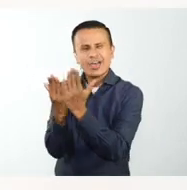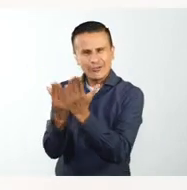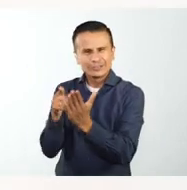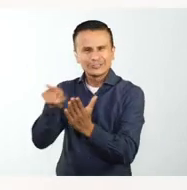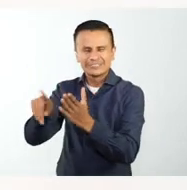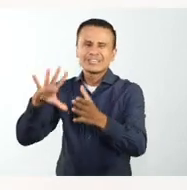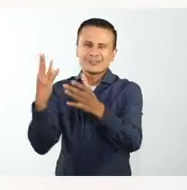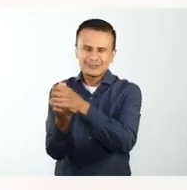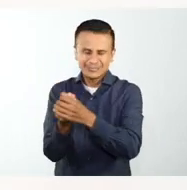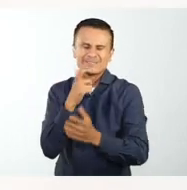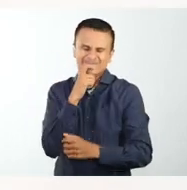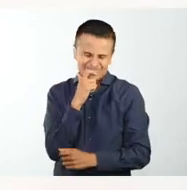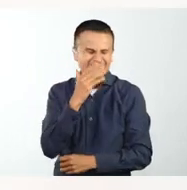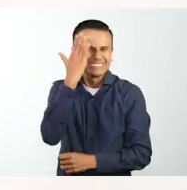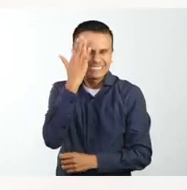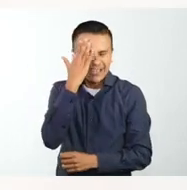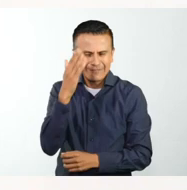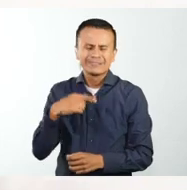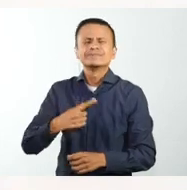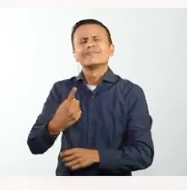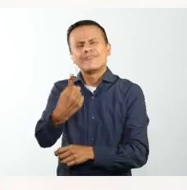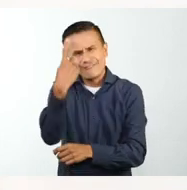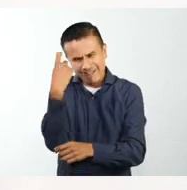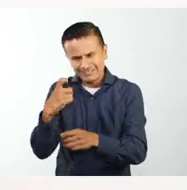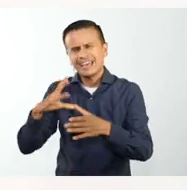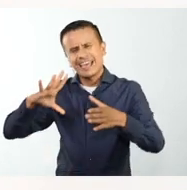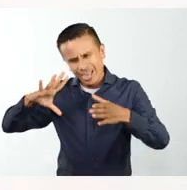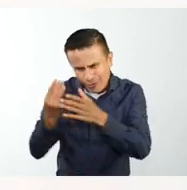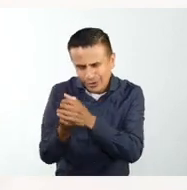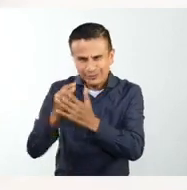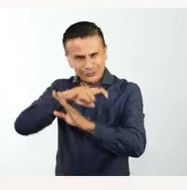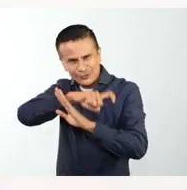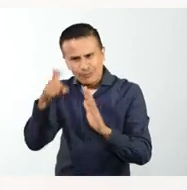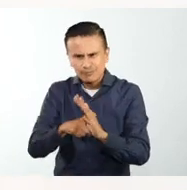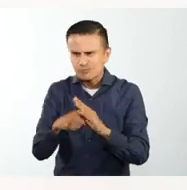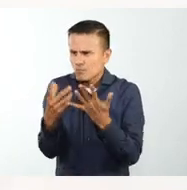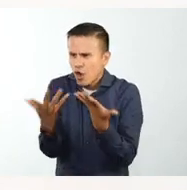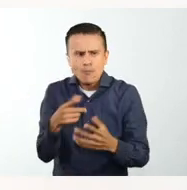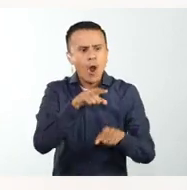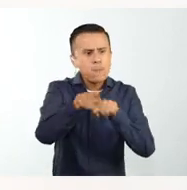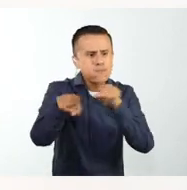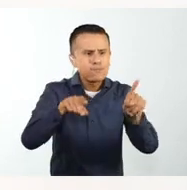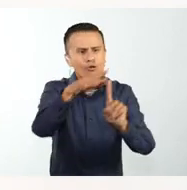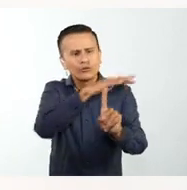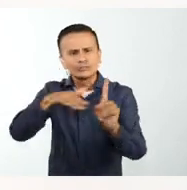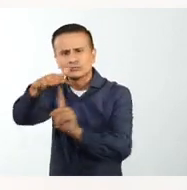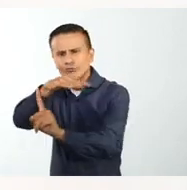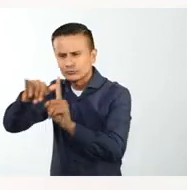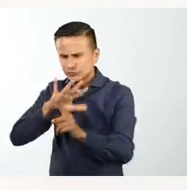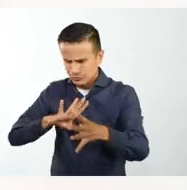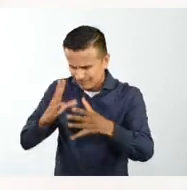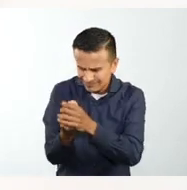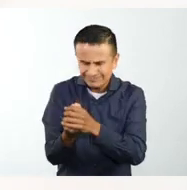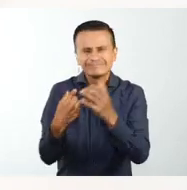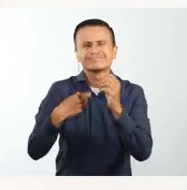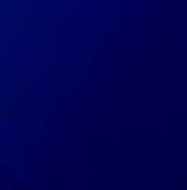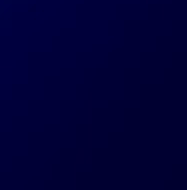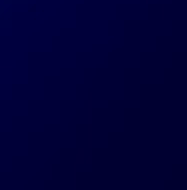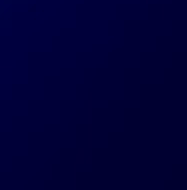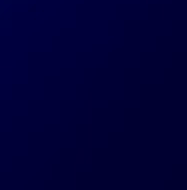inclusive education. We have not been inclusive enough of the how across the context where we are